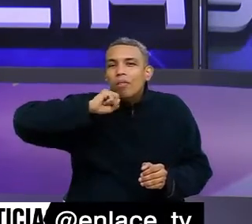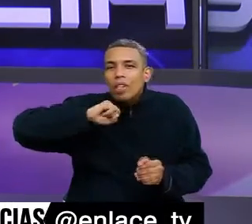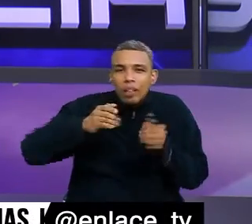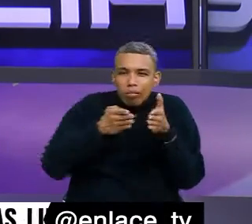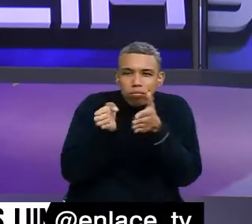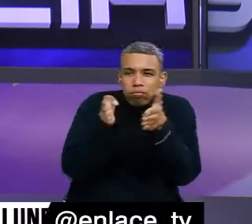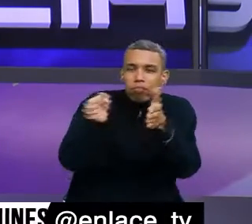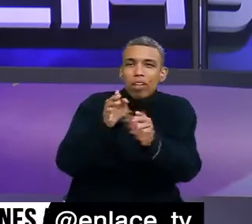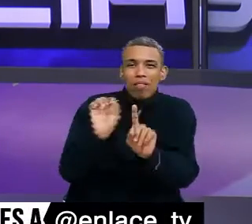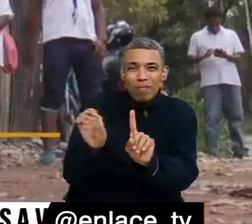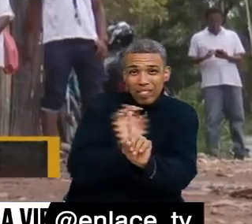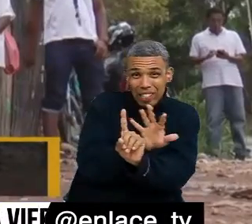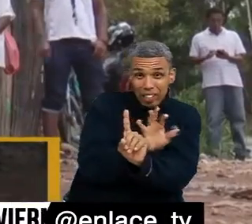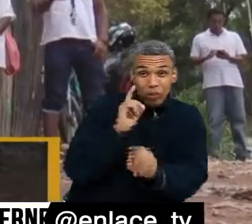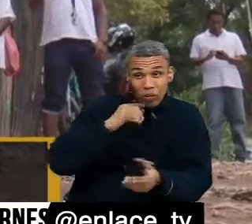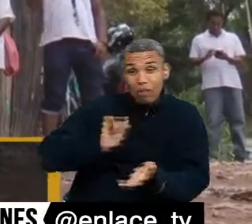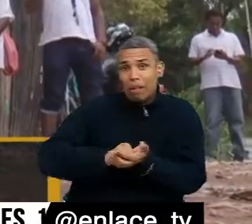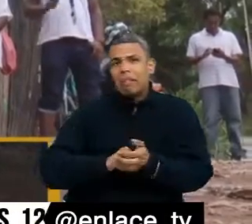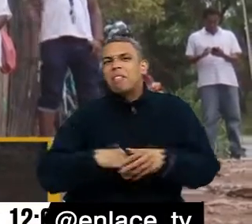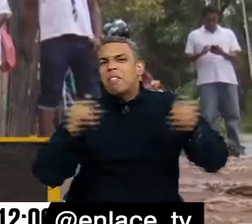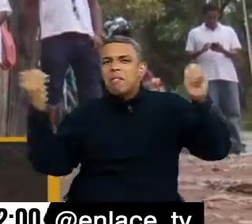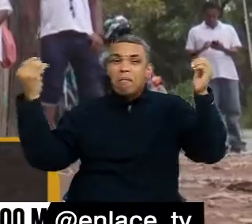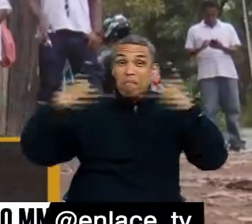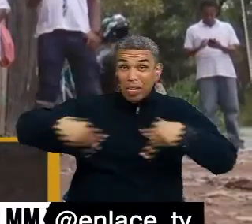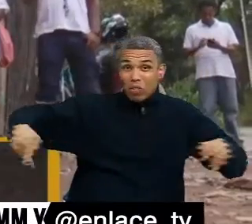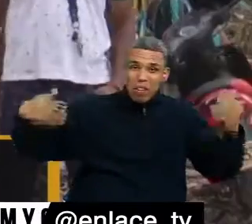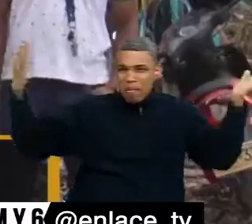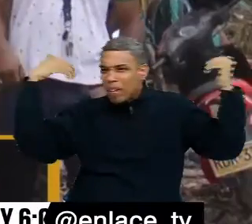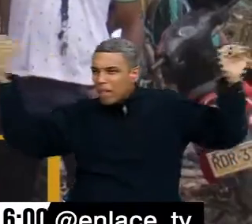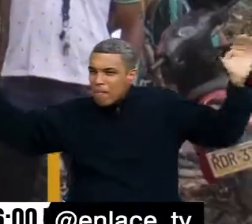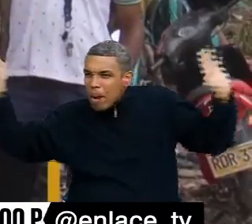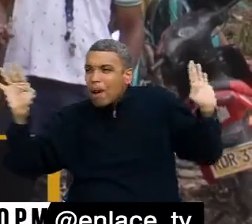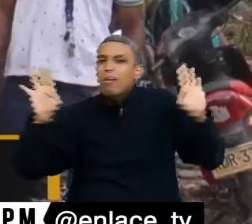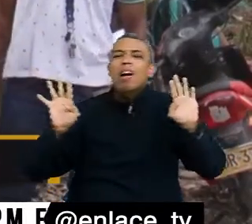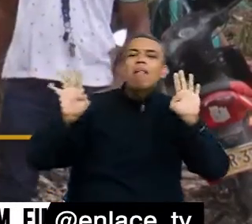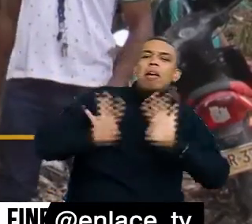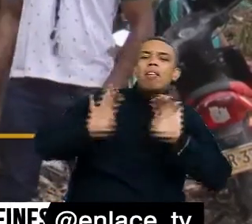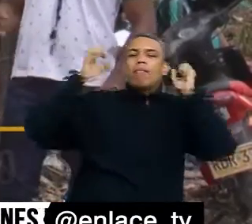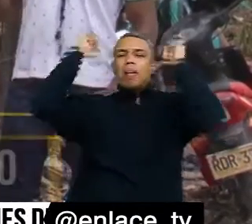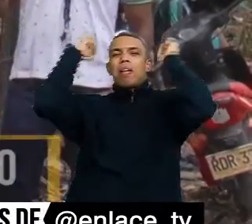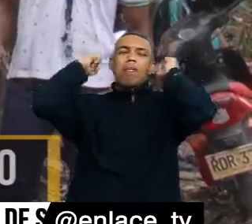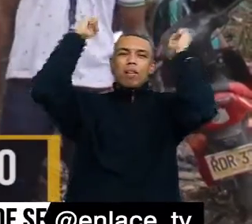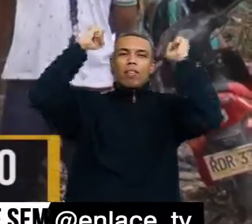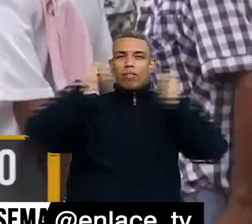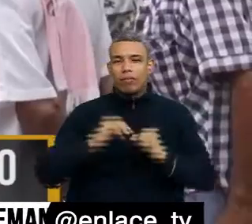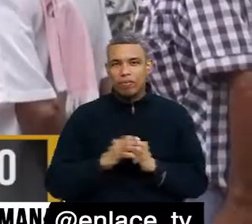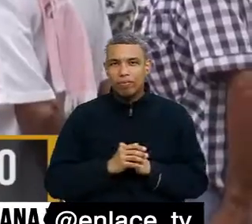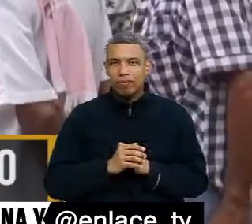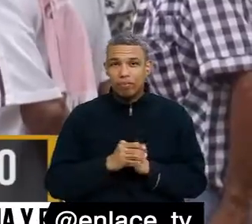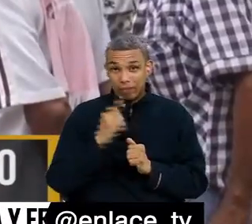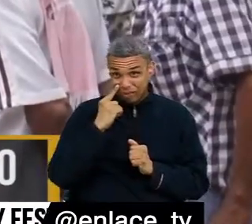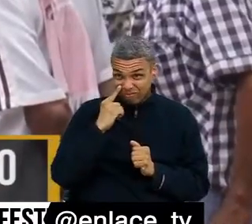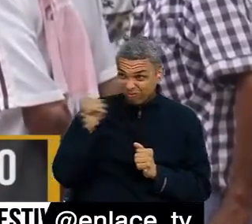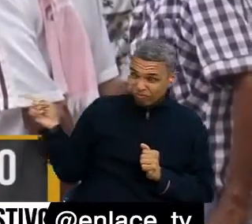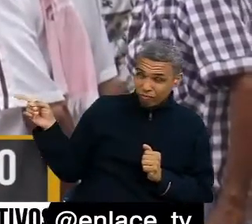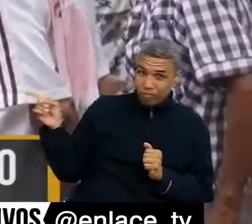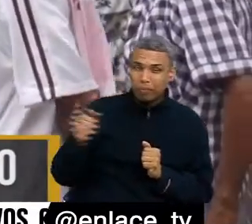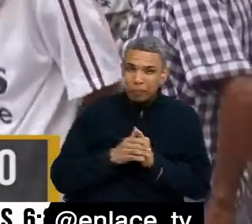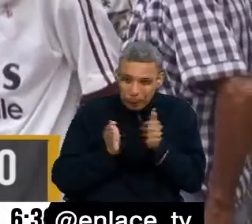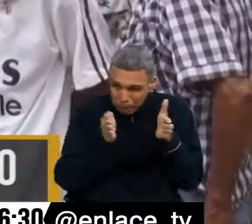Llanito. Bloqueando la puerta de acceso a los patios de la firma que ejecuta labores para la Gran Vía Yuma. Así permanece este grupo de